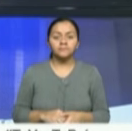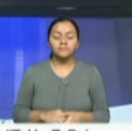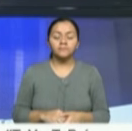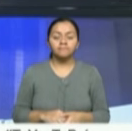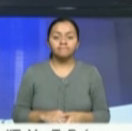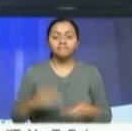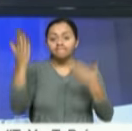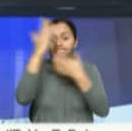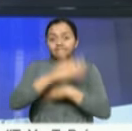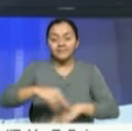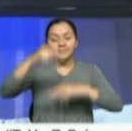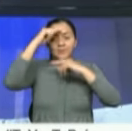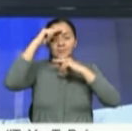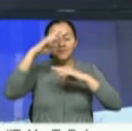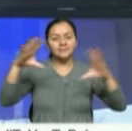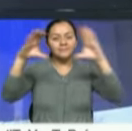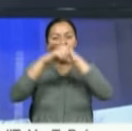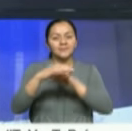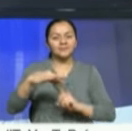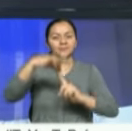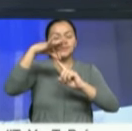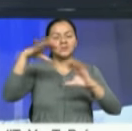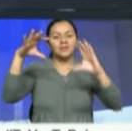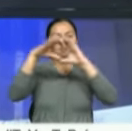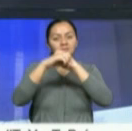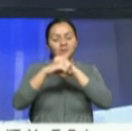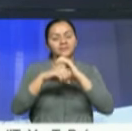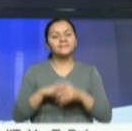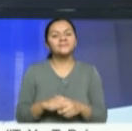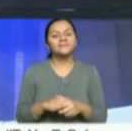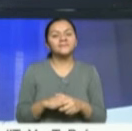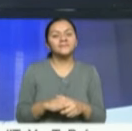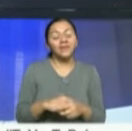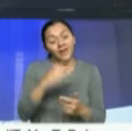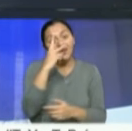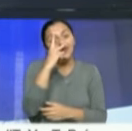Con esto finalizamos este su noticiero ciudadano, emisión estelar.